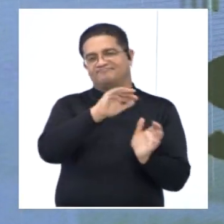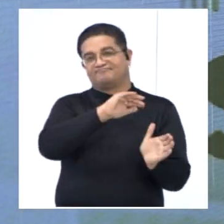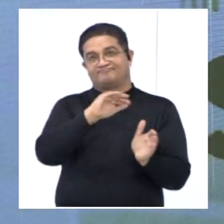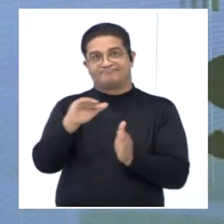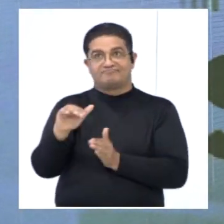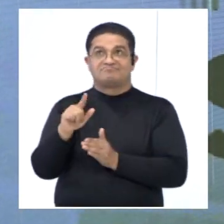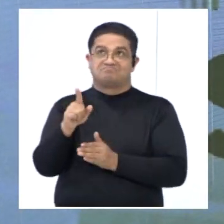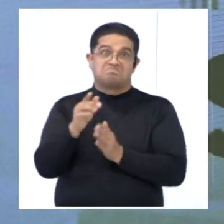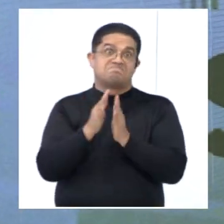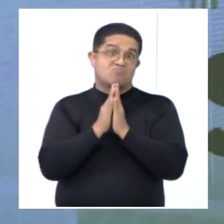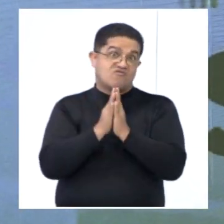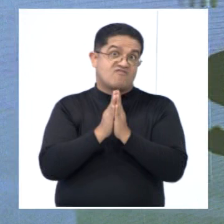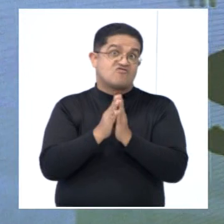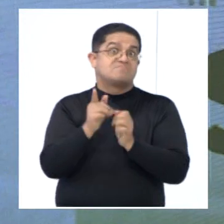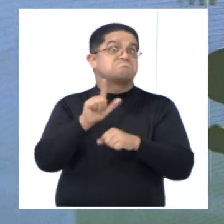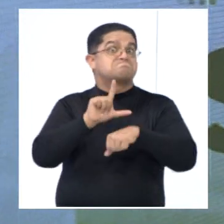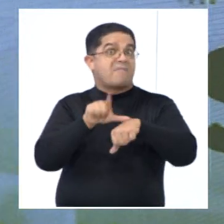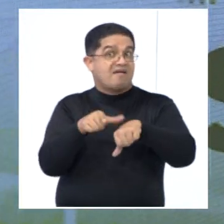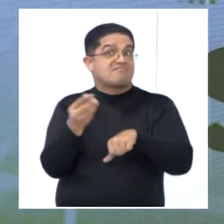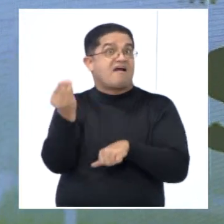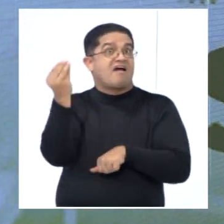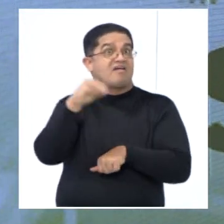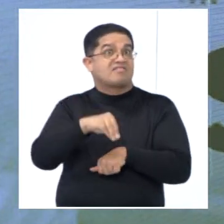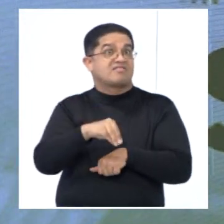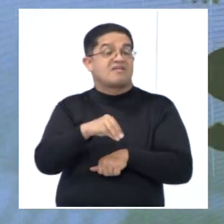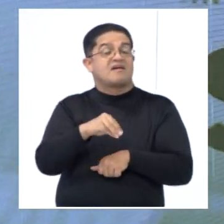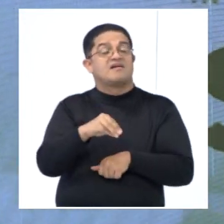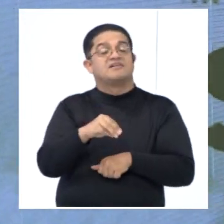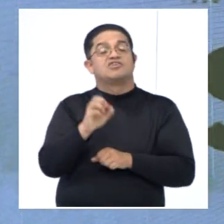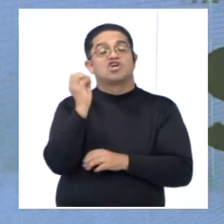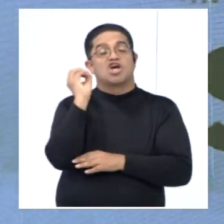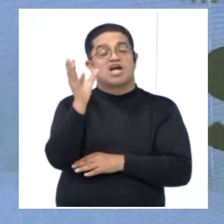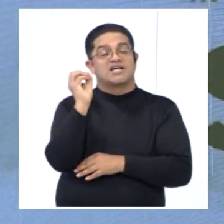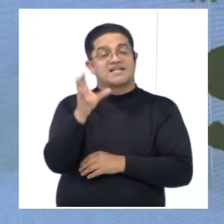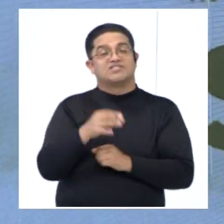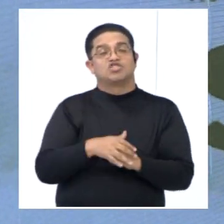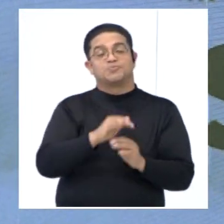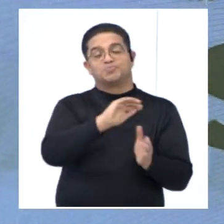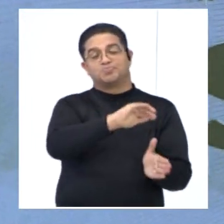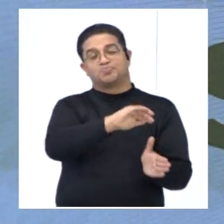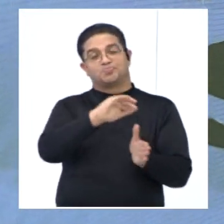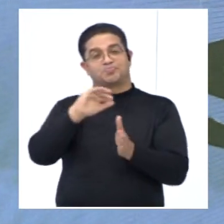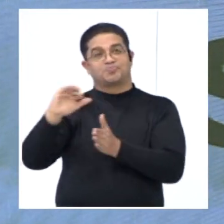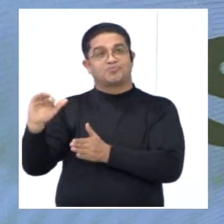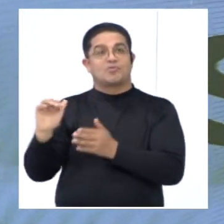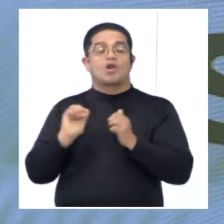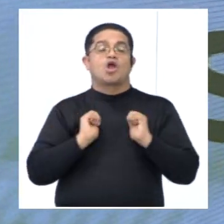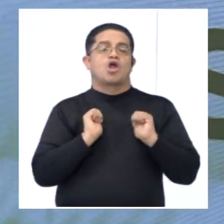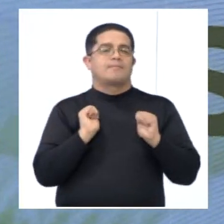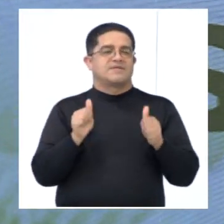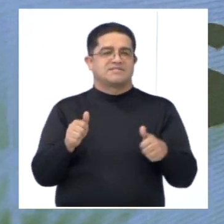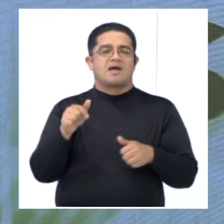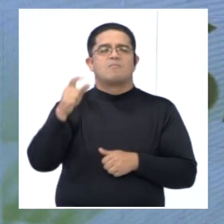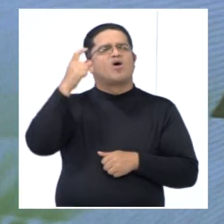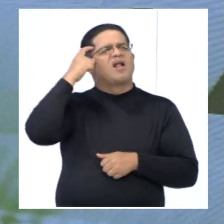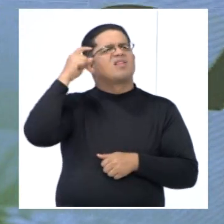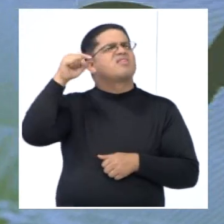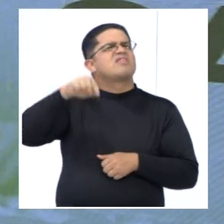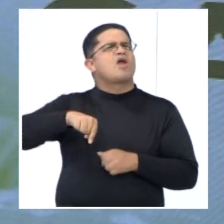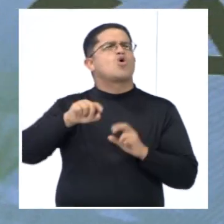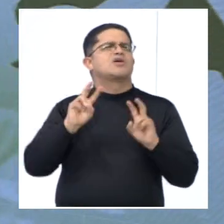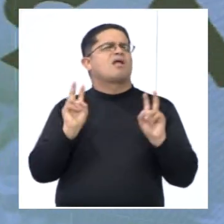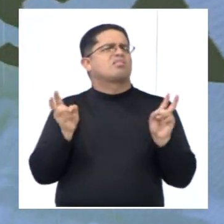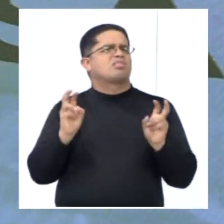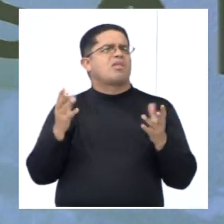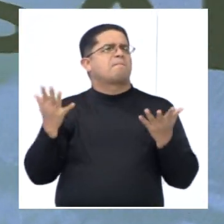dando detalles de este Congreso en Nueva Esparta. Nosotros vamos a avanzar, vamos a entrar en materia. El día de hoy estaremos hablando